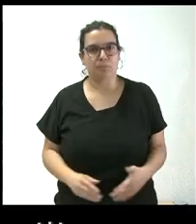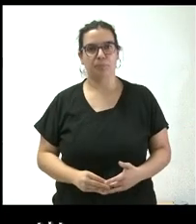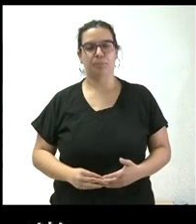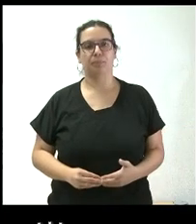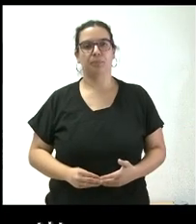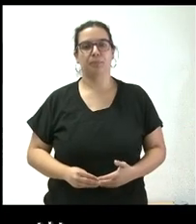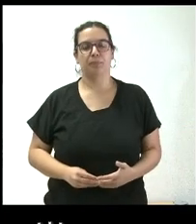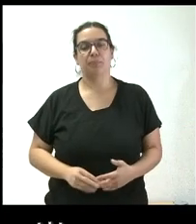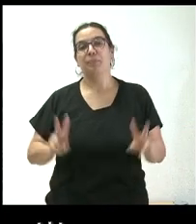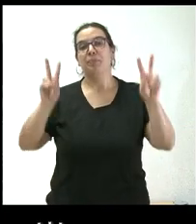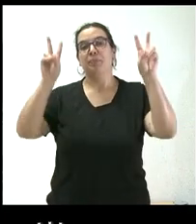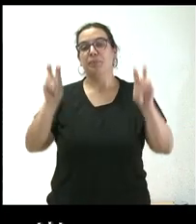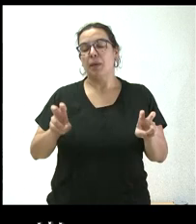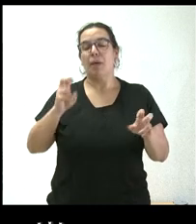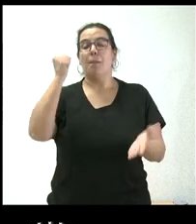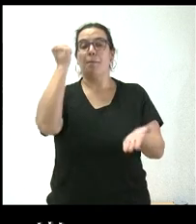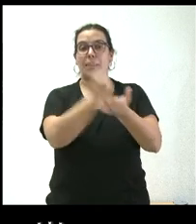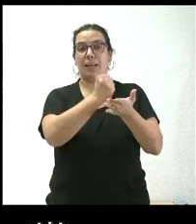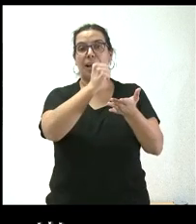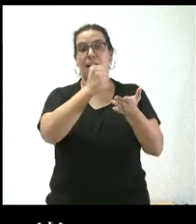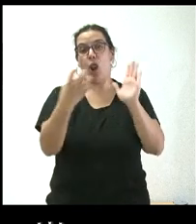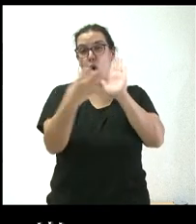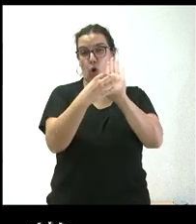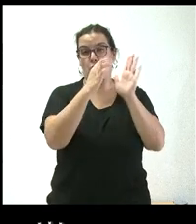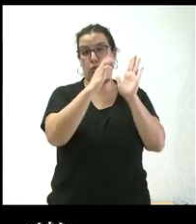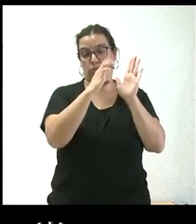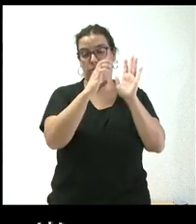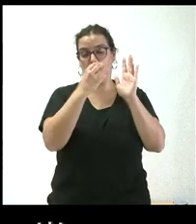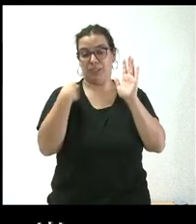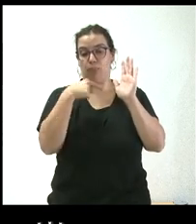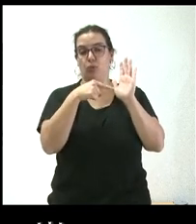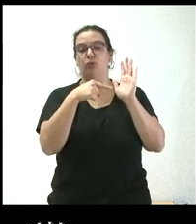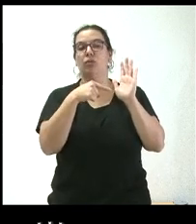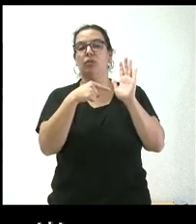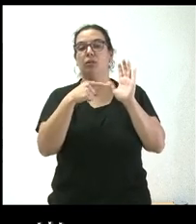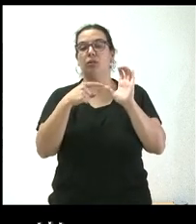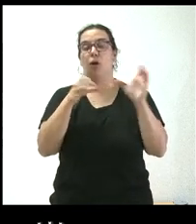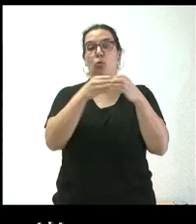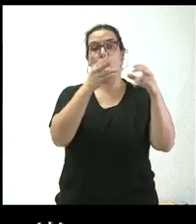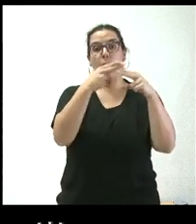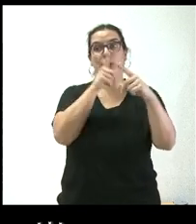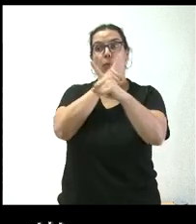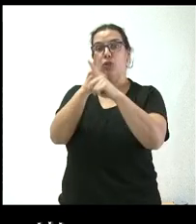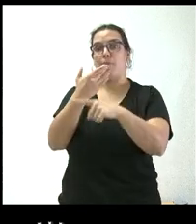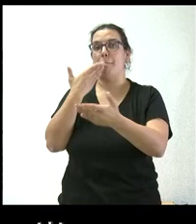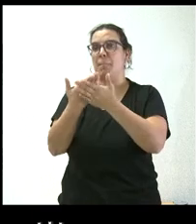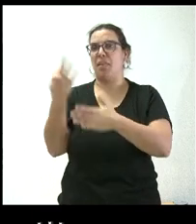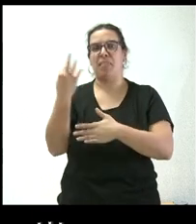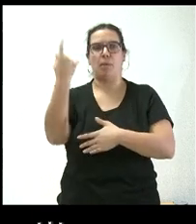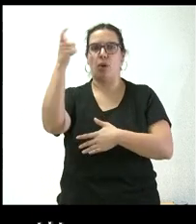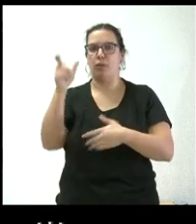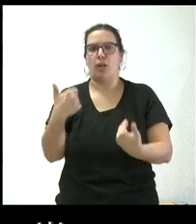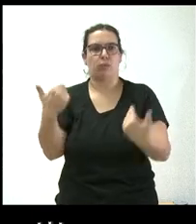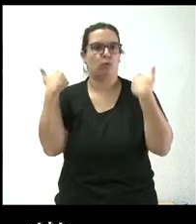relación al a la marca de castill León al logotipo desde la oposición se piden responsabilidades eh Por lo